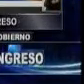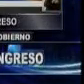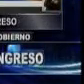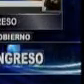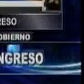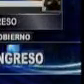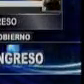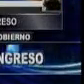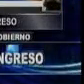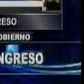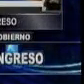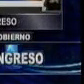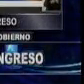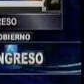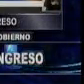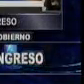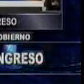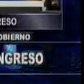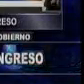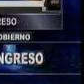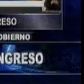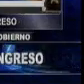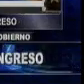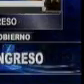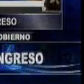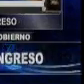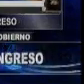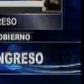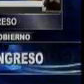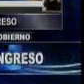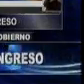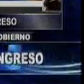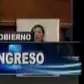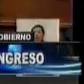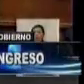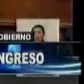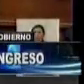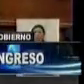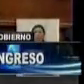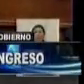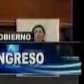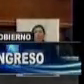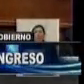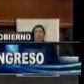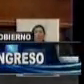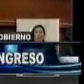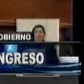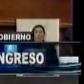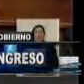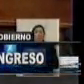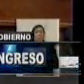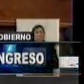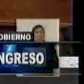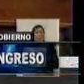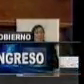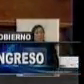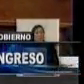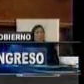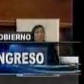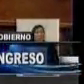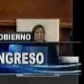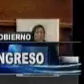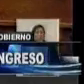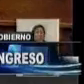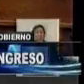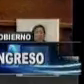luego de estas declaraciones, los voceros de cada bancada dan cuenta de sus puntos de vista sobre la exposición realizada por